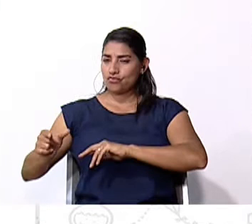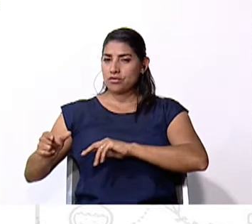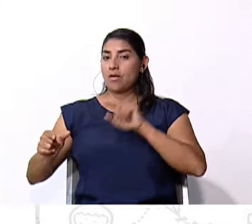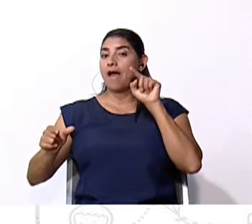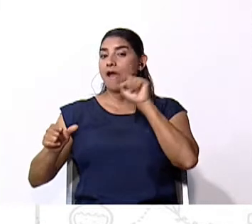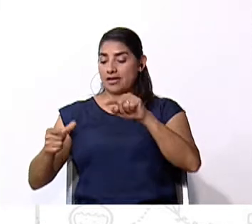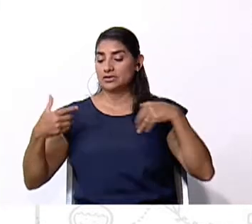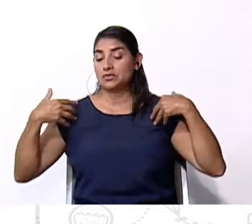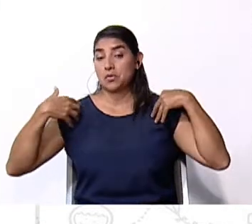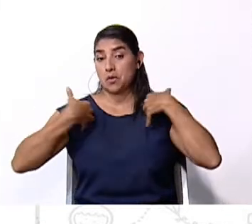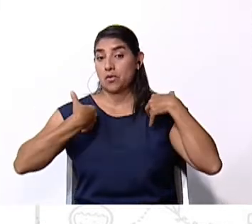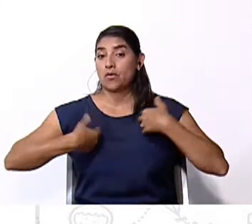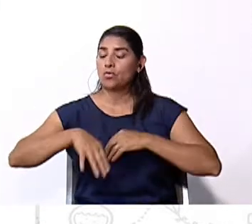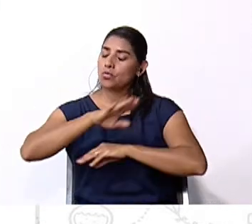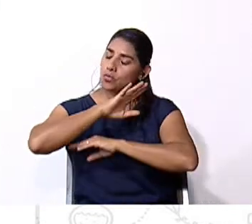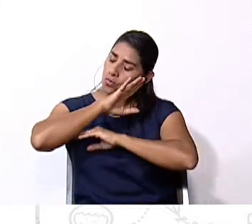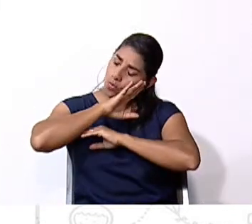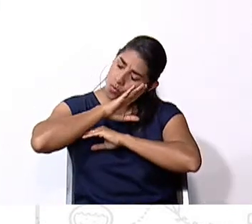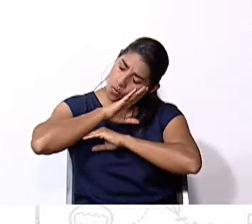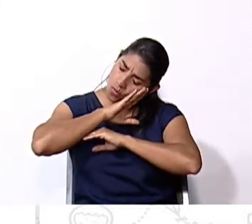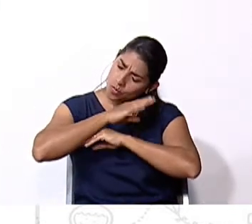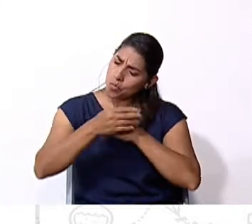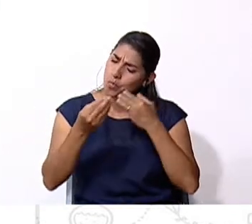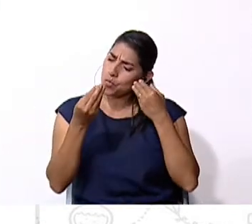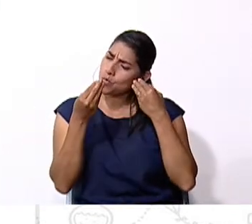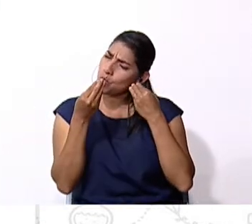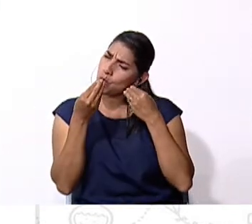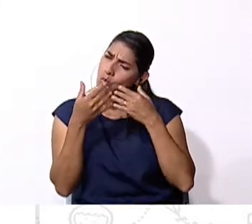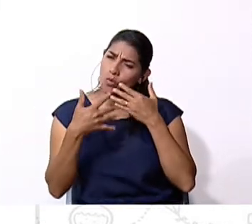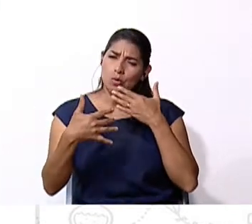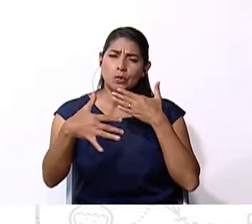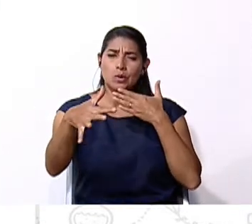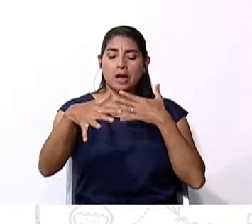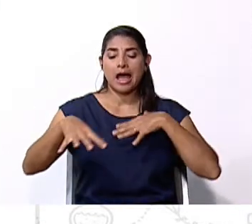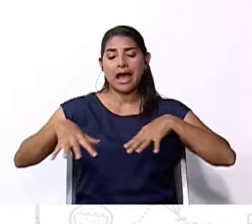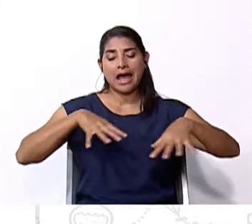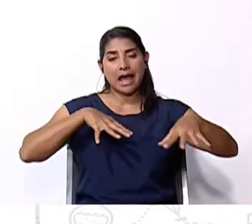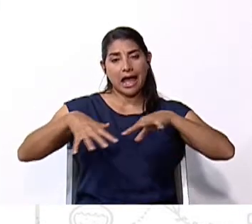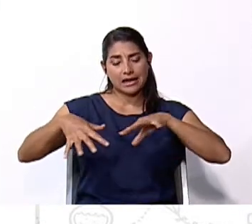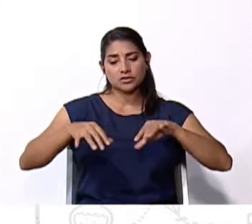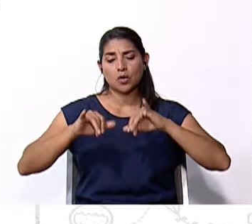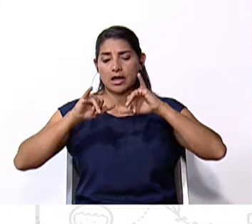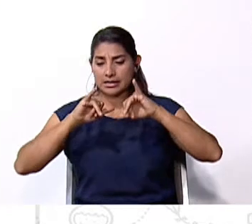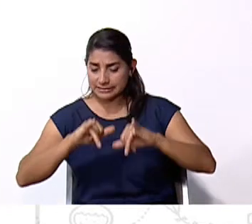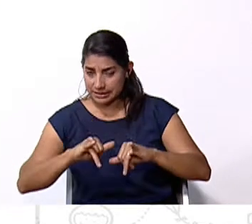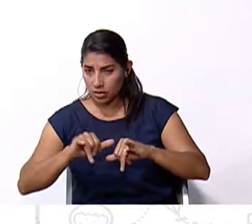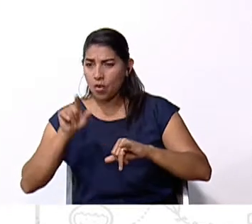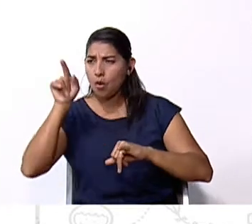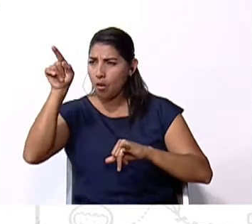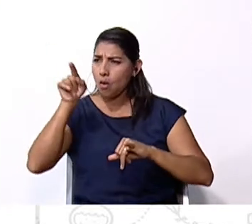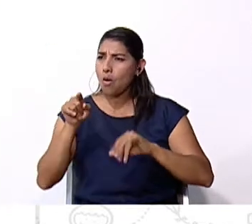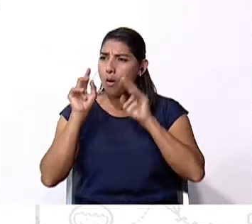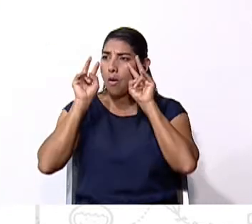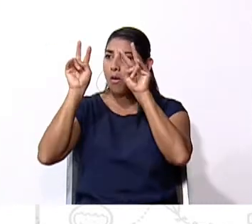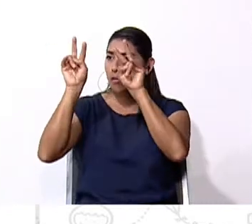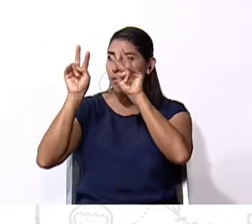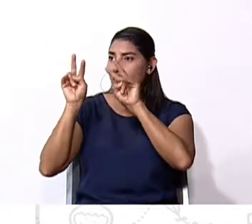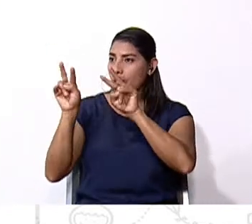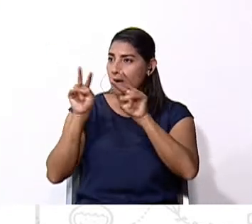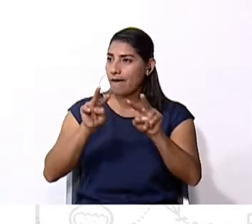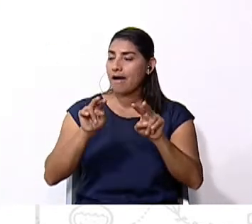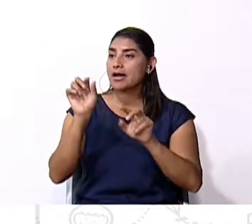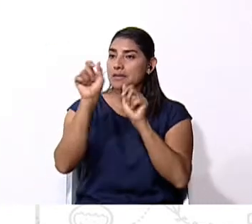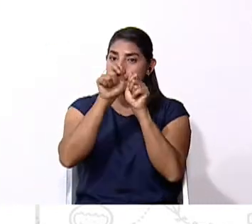Estos mamíferos duermen mucho. Acciones, estados, eso es lo que observamos en esas